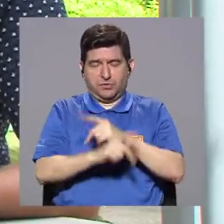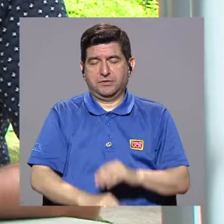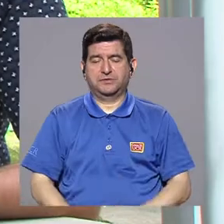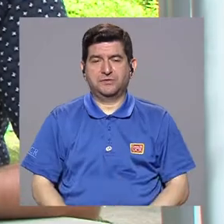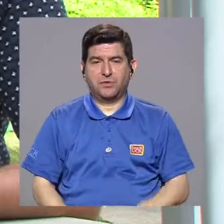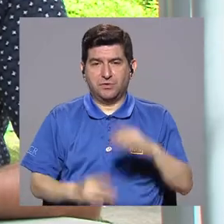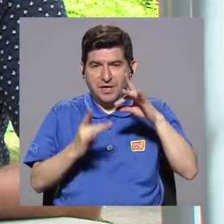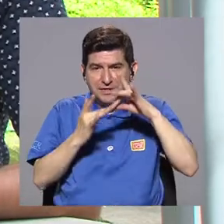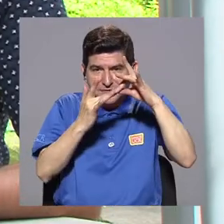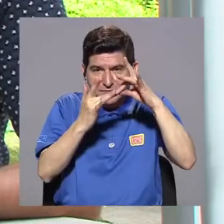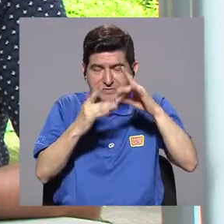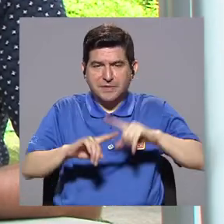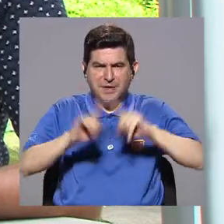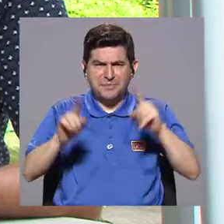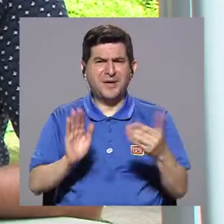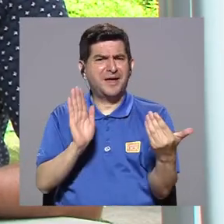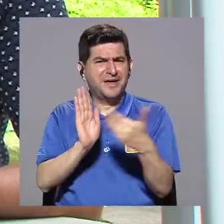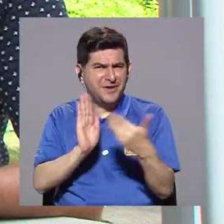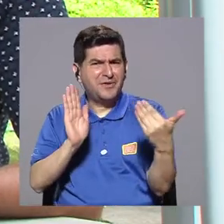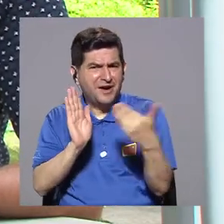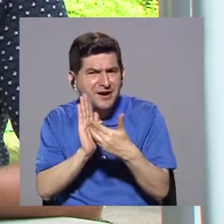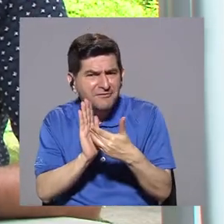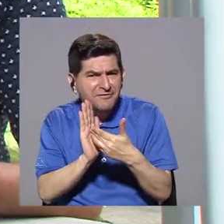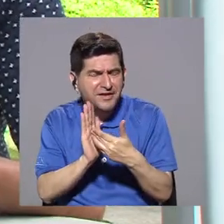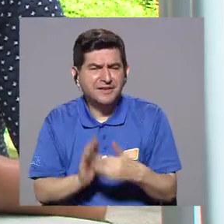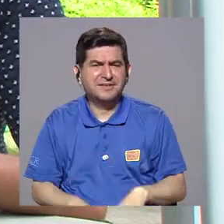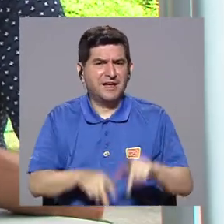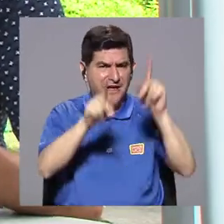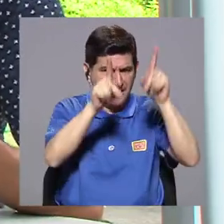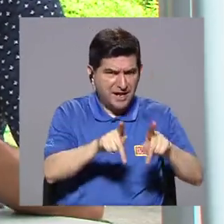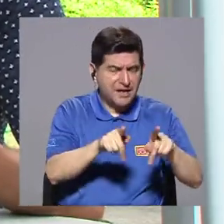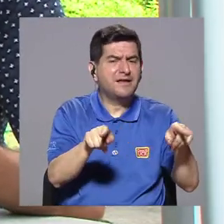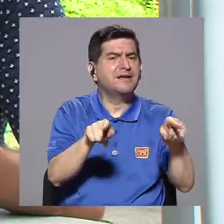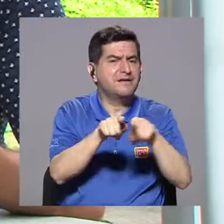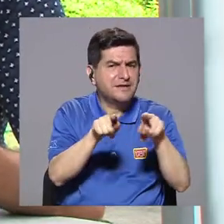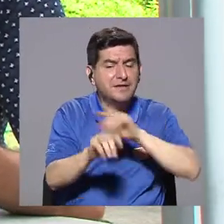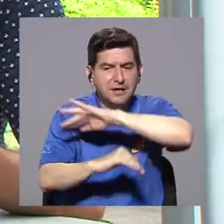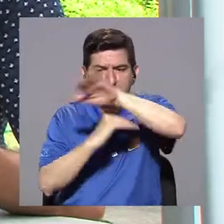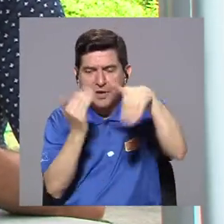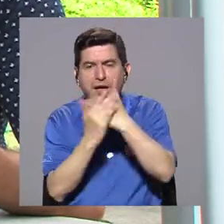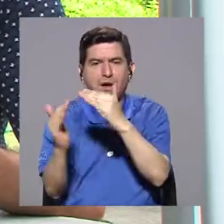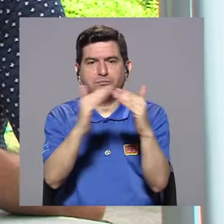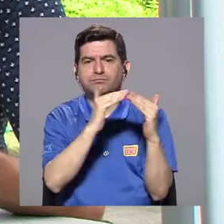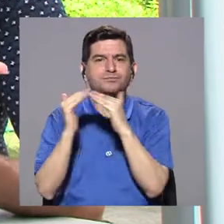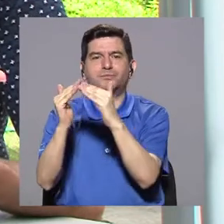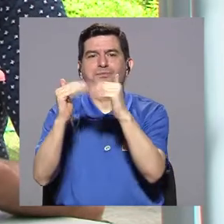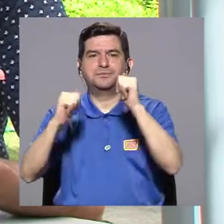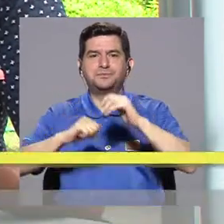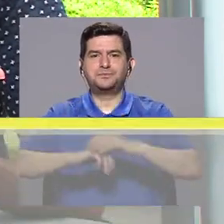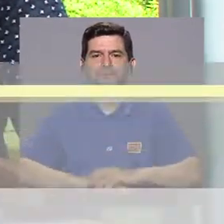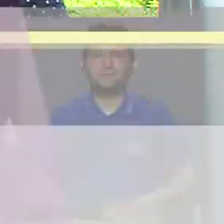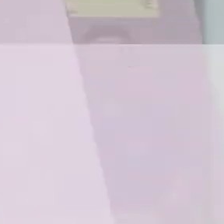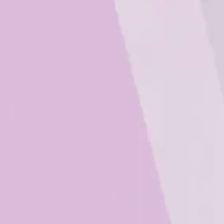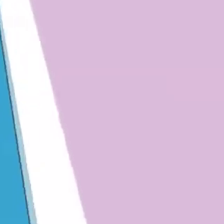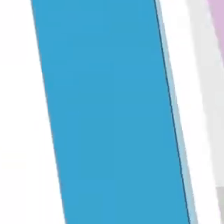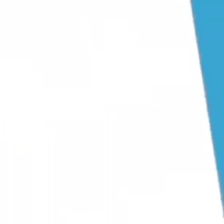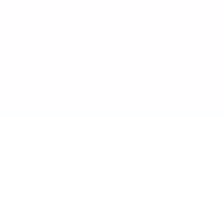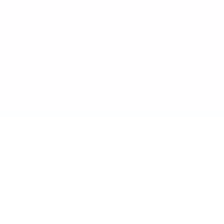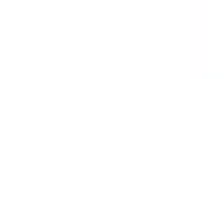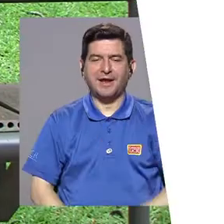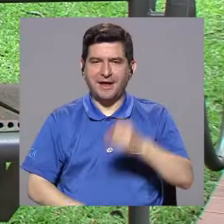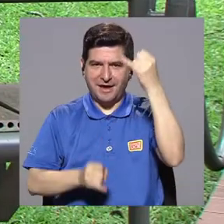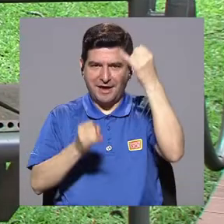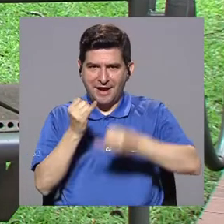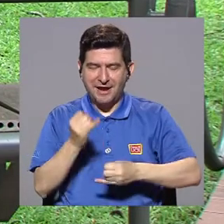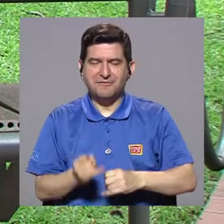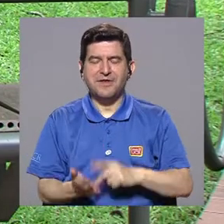inmunización. Pero ¿cómo afecta? Nos afecta. Afecta a esa persona, pero afecta a toda la población.